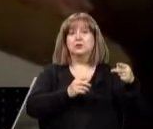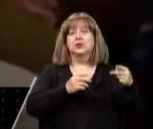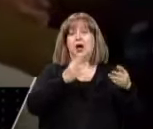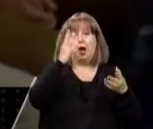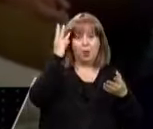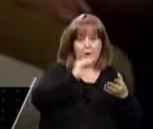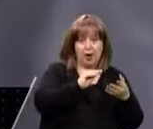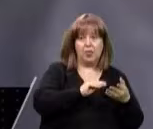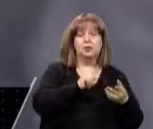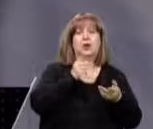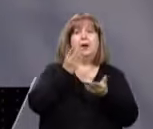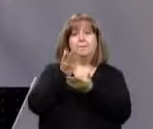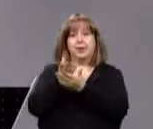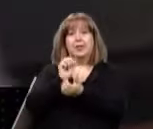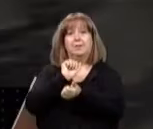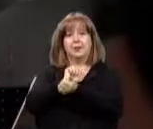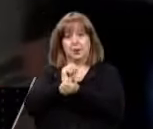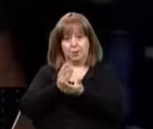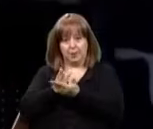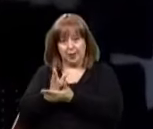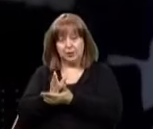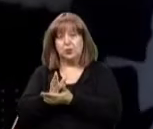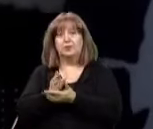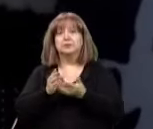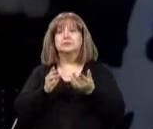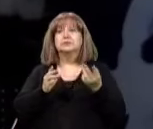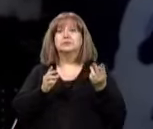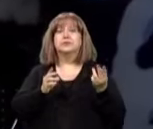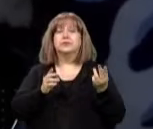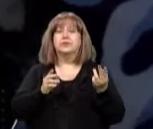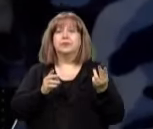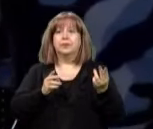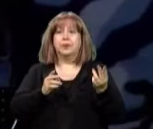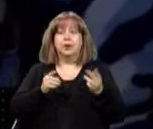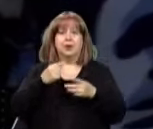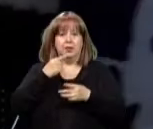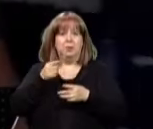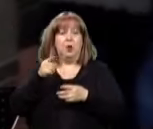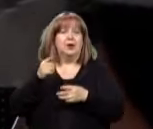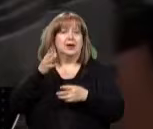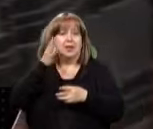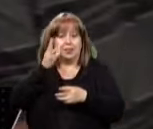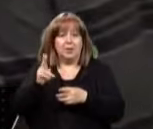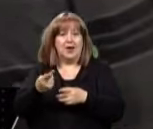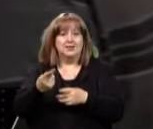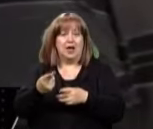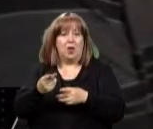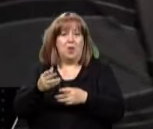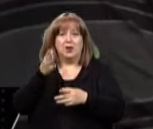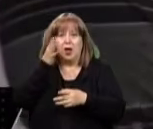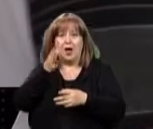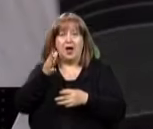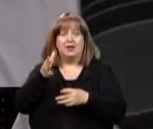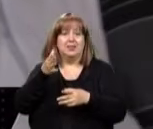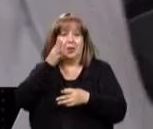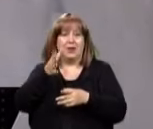agravado, también por alevosía, ¿no? Y es por eso que consideran que la calificación debería ser esa, y además